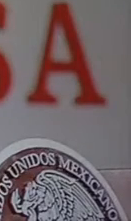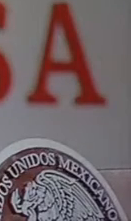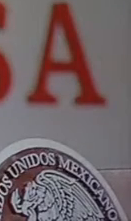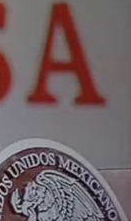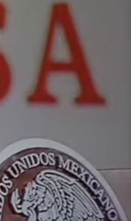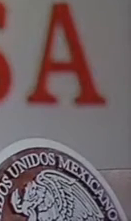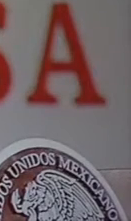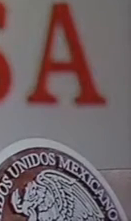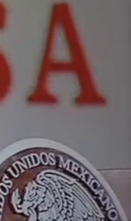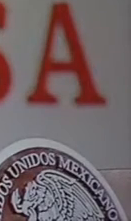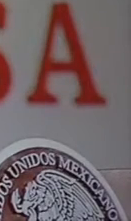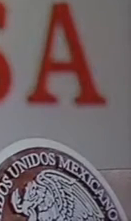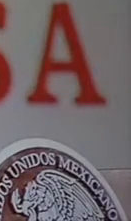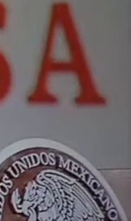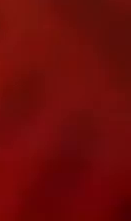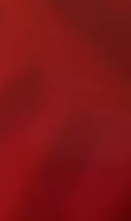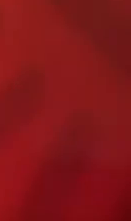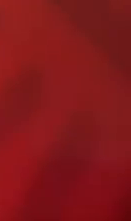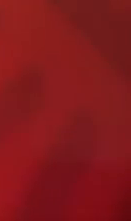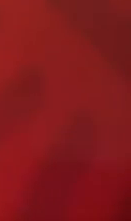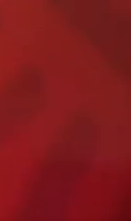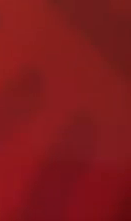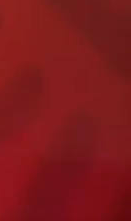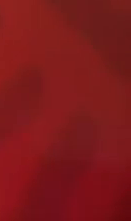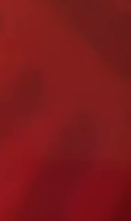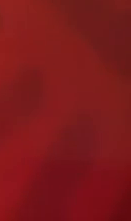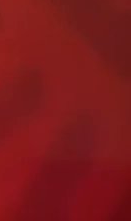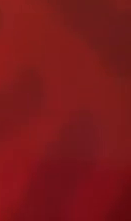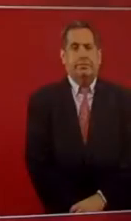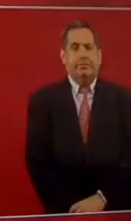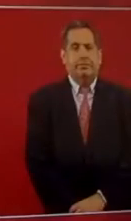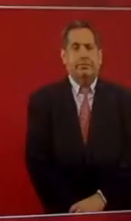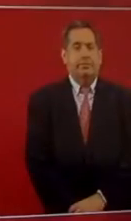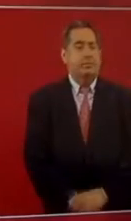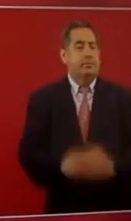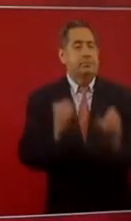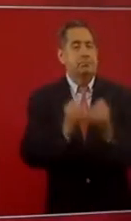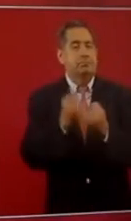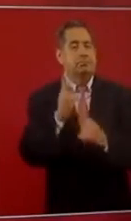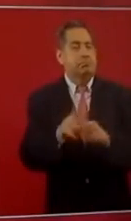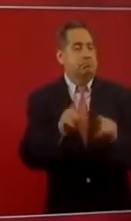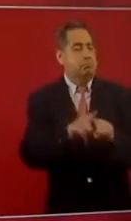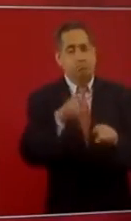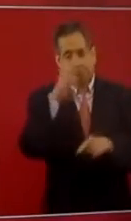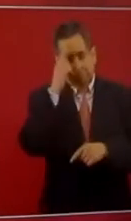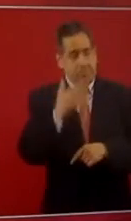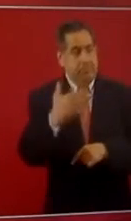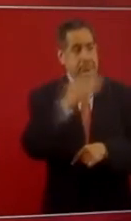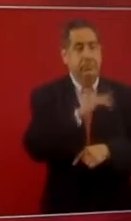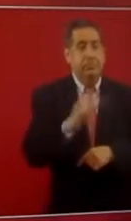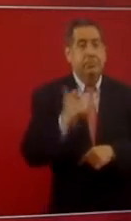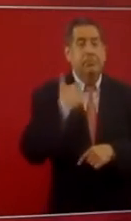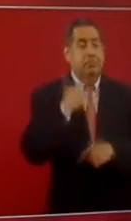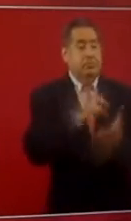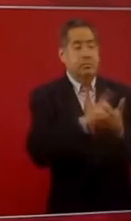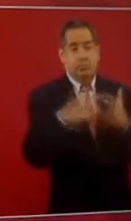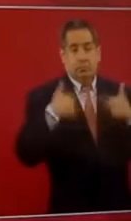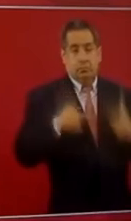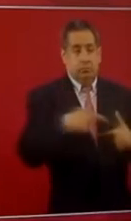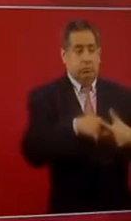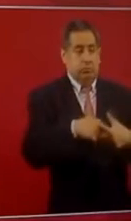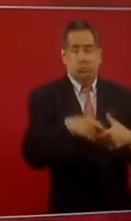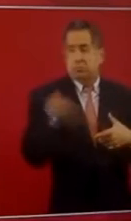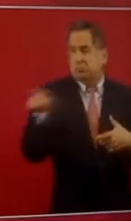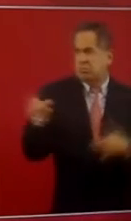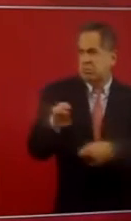nacional. Nació el doctor Mireles el 24 de octubre de 1958 en Michoacán.